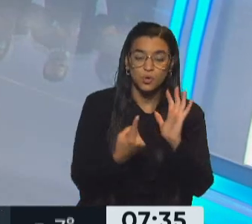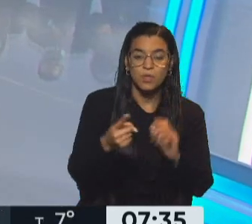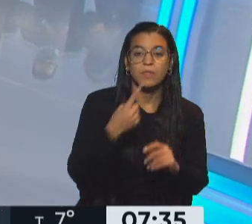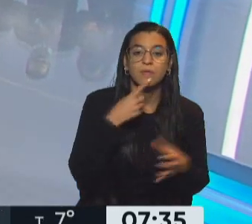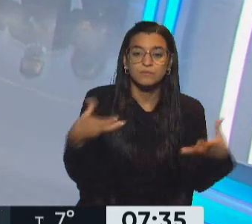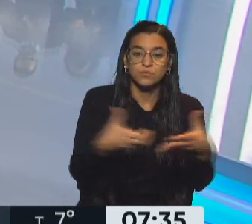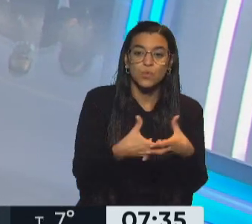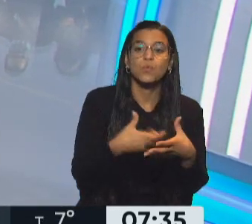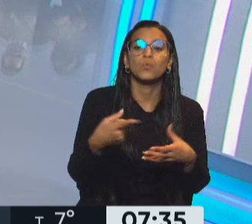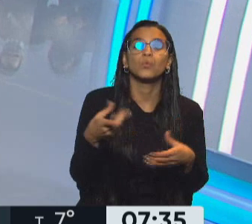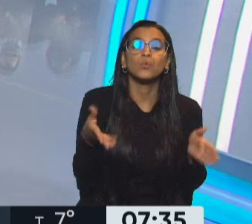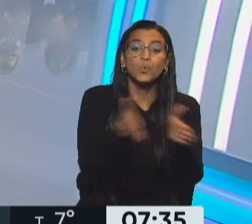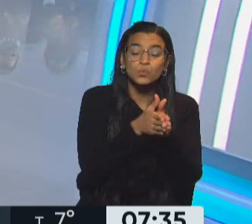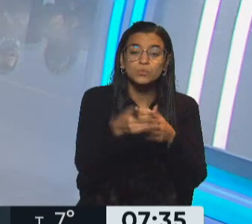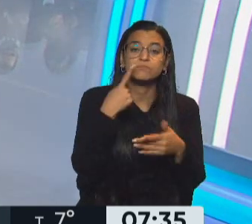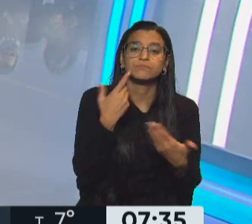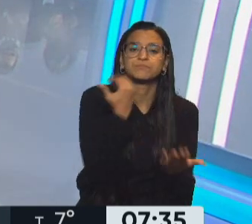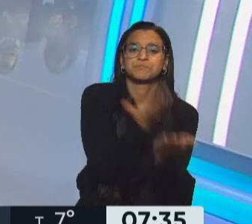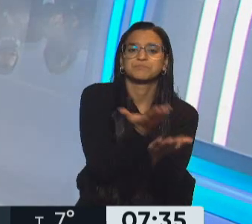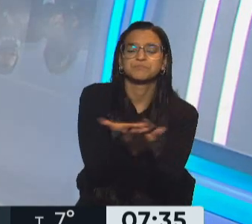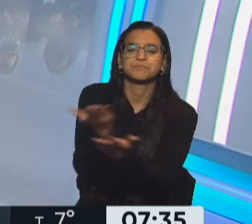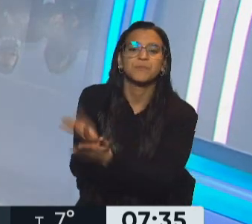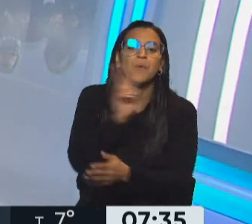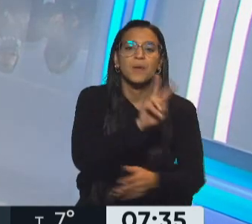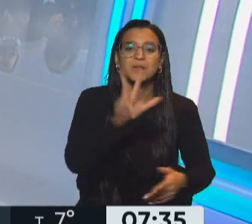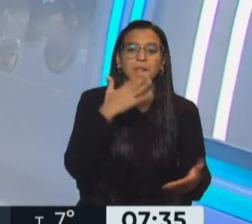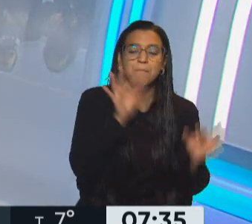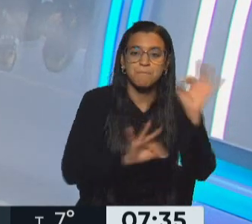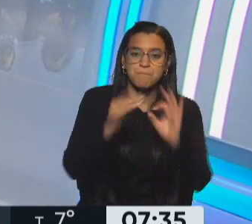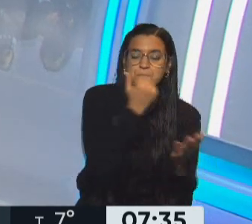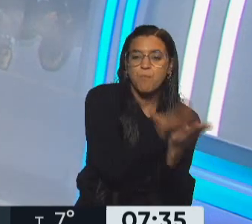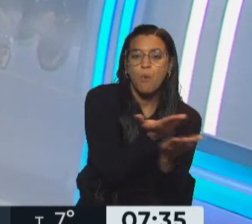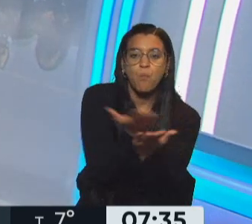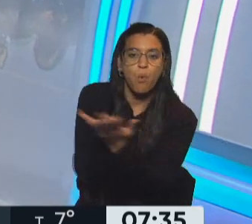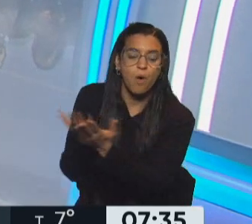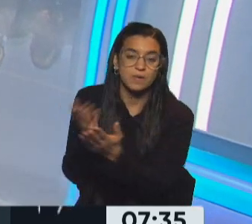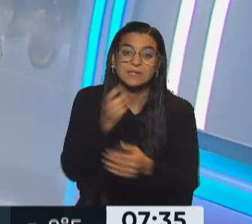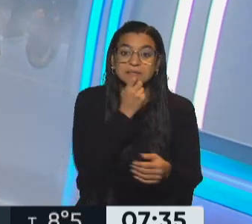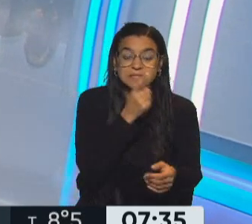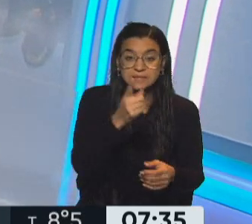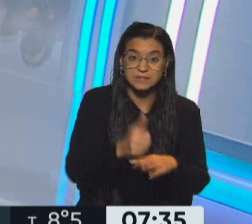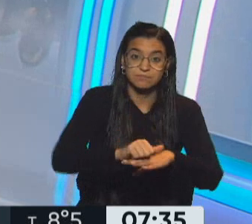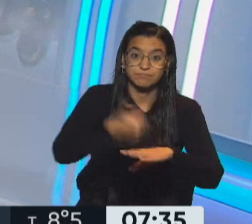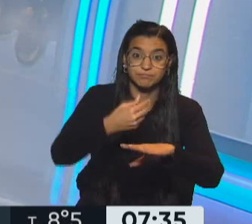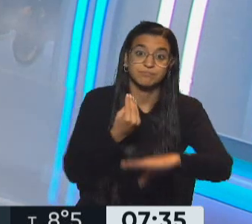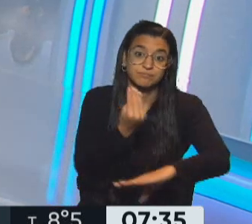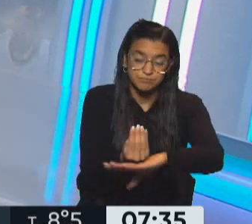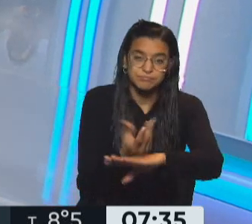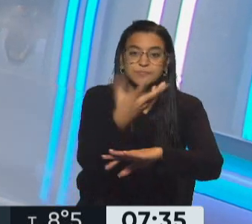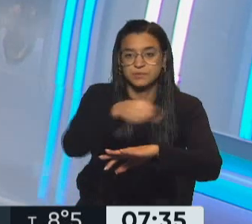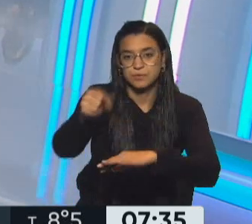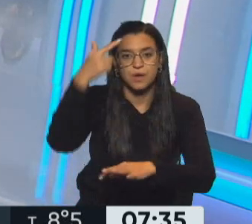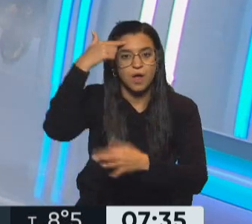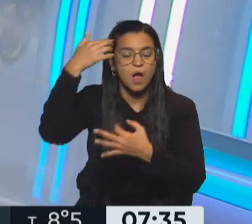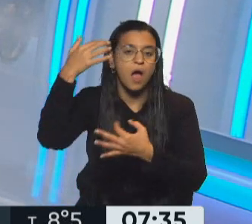Frente Juntos, presentó 23 propuestas que llevará al Congreso si resulta electa. Entre otras, el